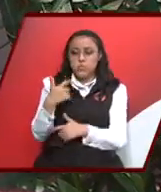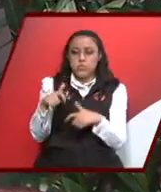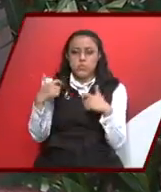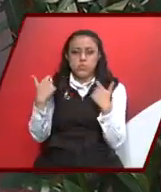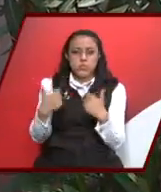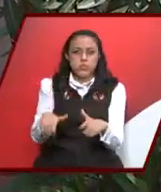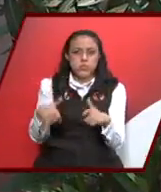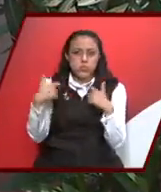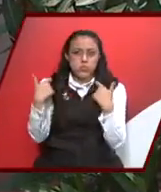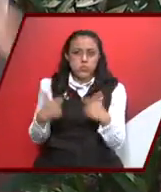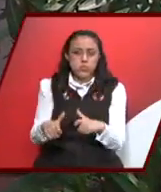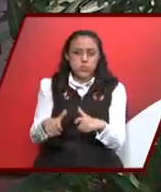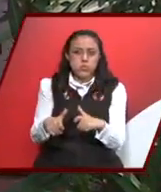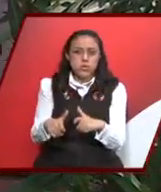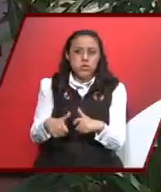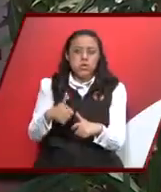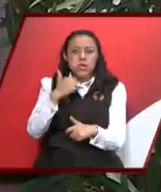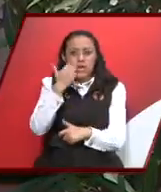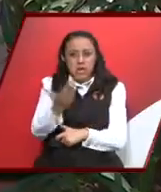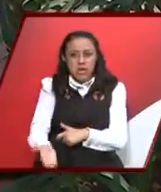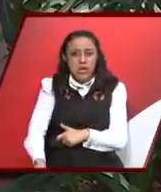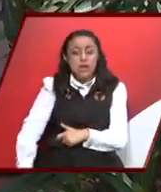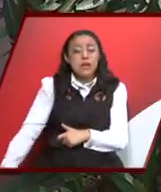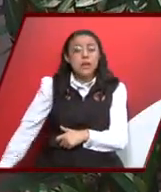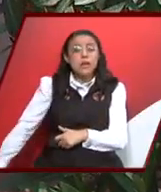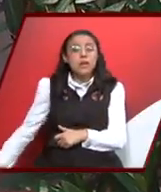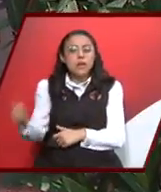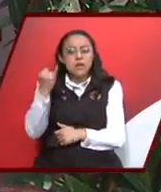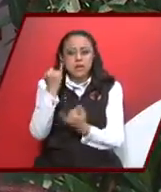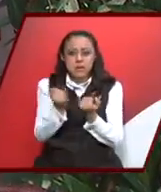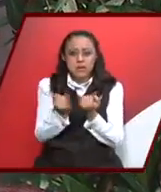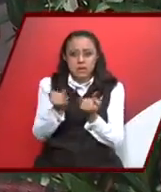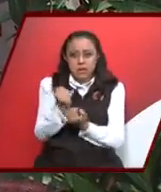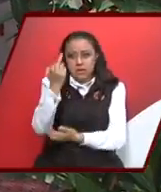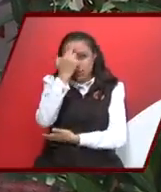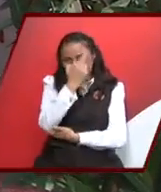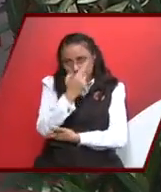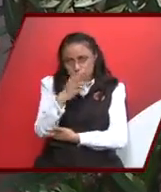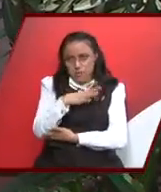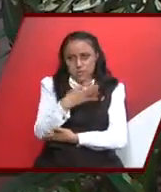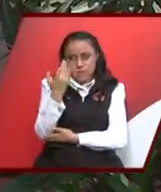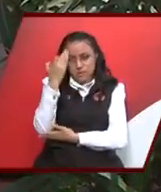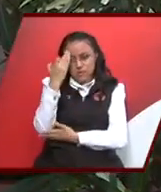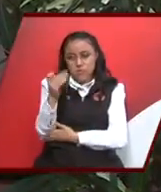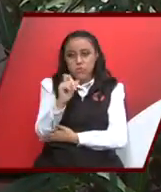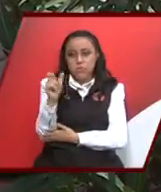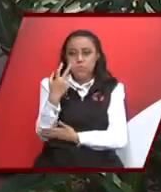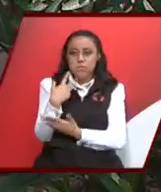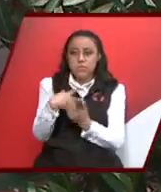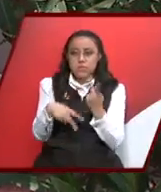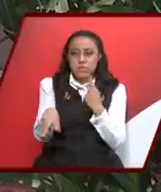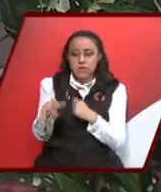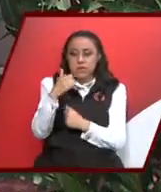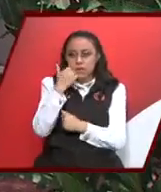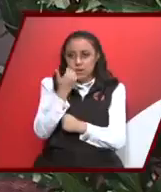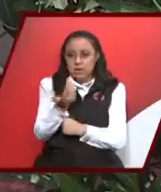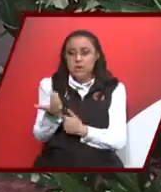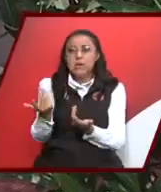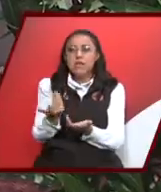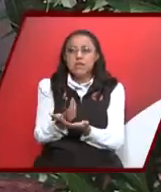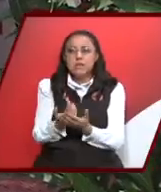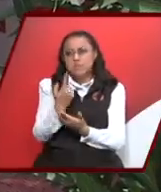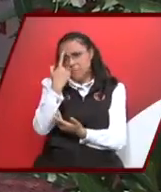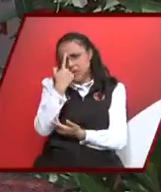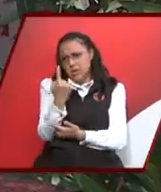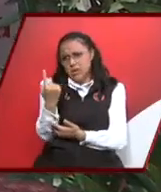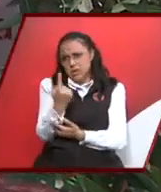el 2 cuadras. Lo que quieres es que pues echen un ojito al proceso que ya has llevado desde hace ratito cuando viniste a visitarnos, para ver qué